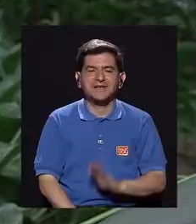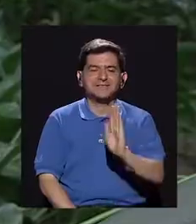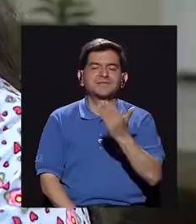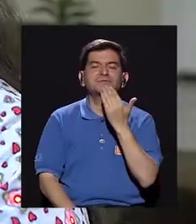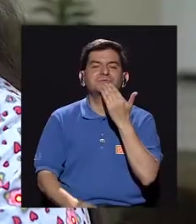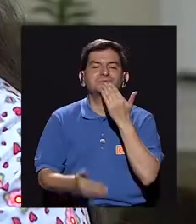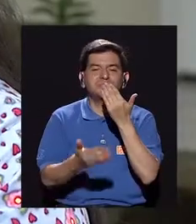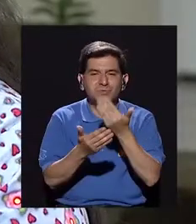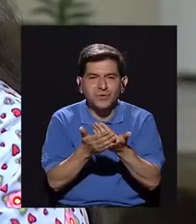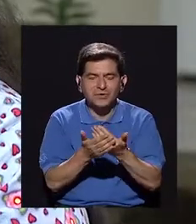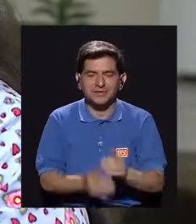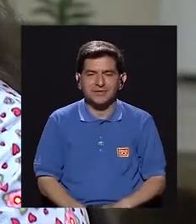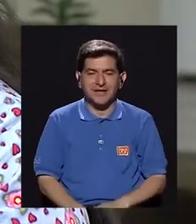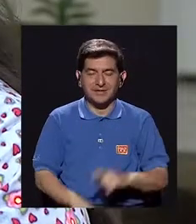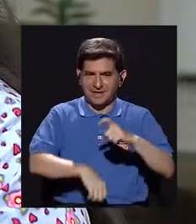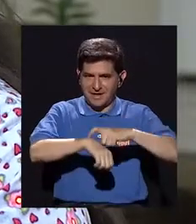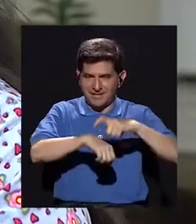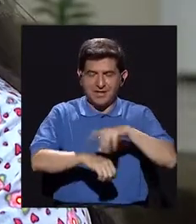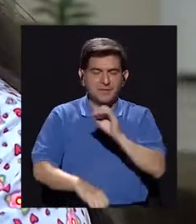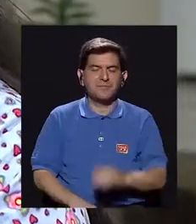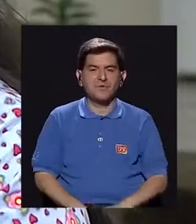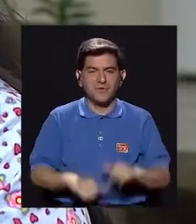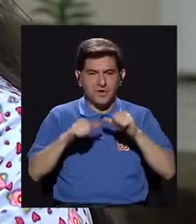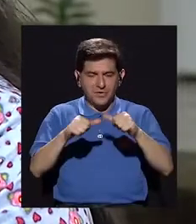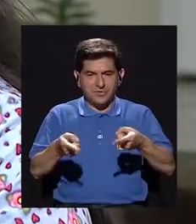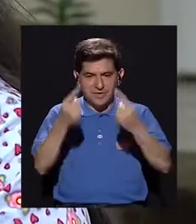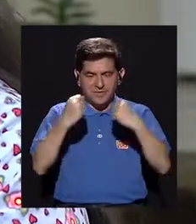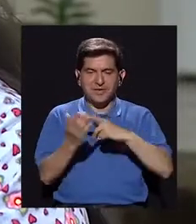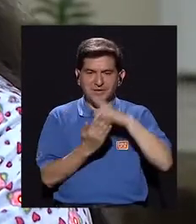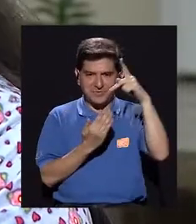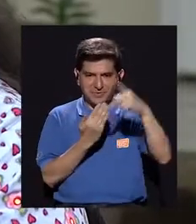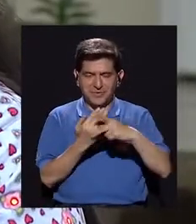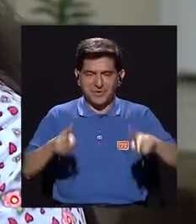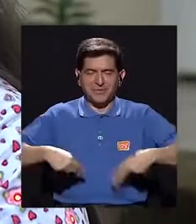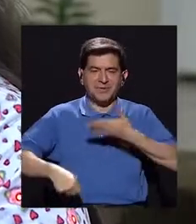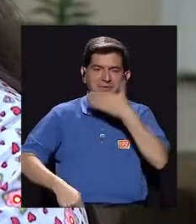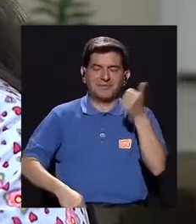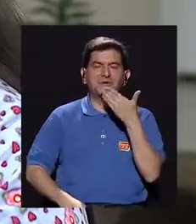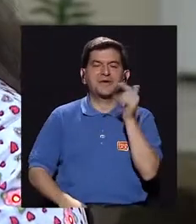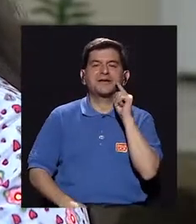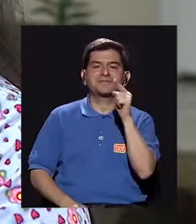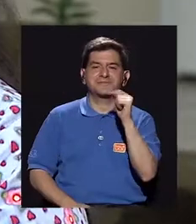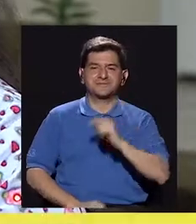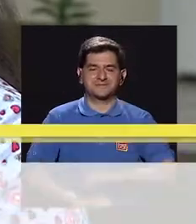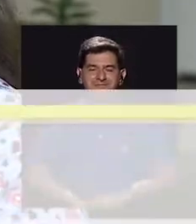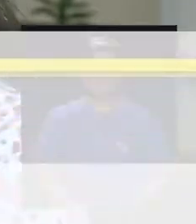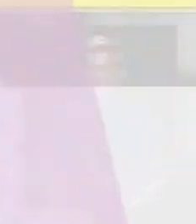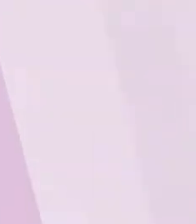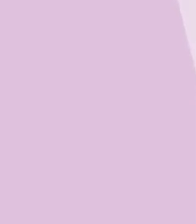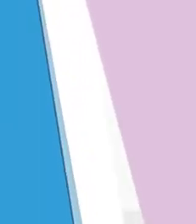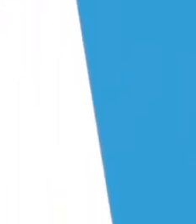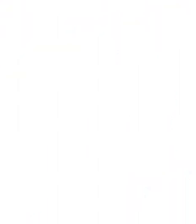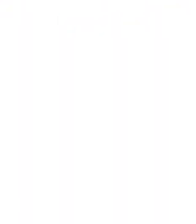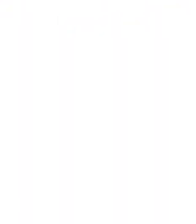la gentileza, el tiempo, y esperamos que siga acercándose más a menudo a vivir mejor. Muchísimas gracias, gracias a ustedes. Gracias.